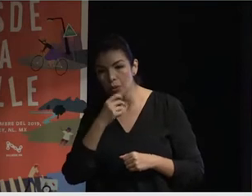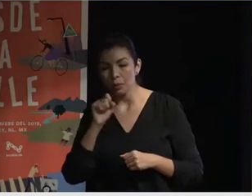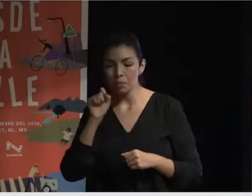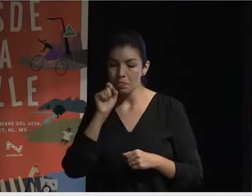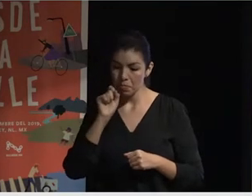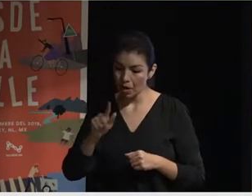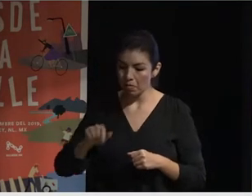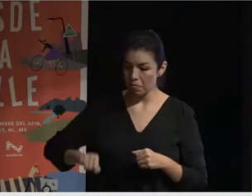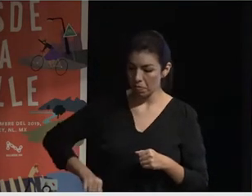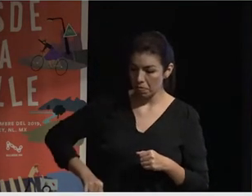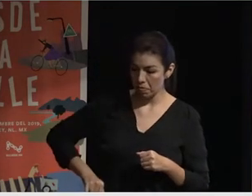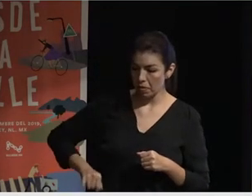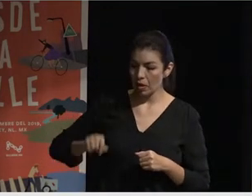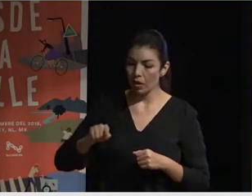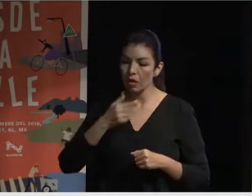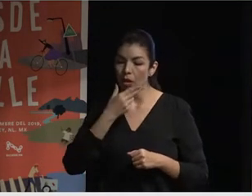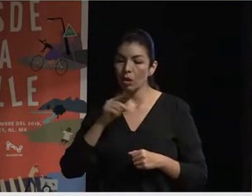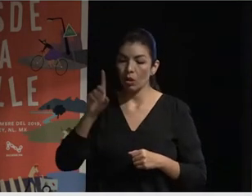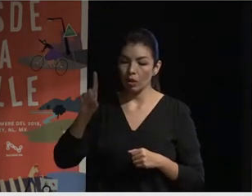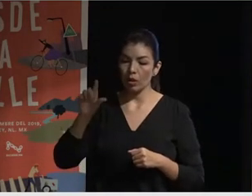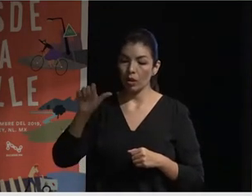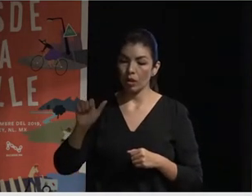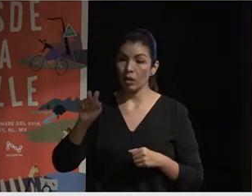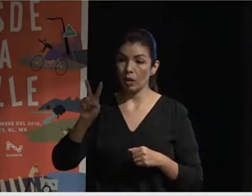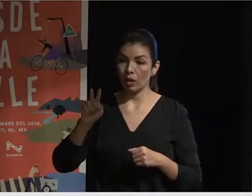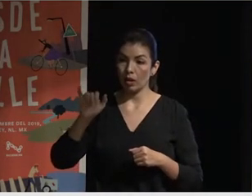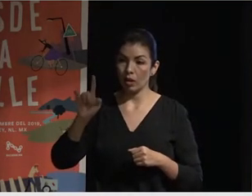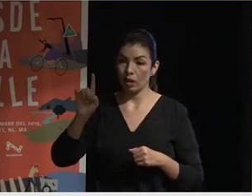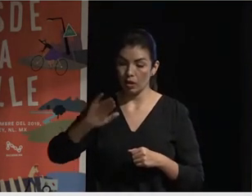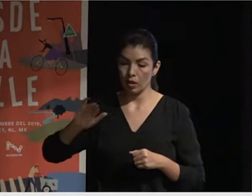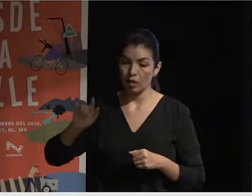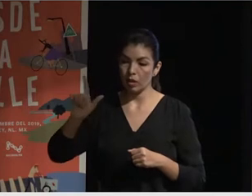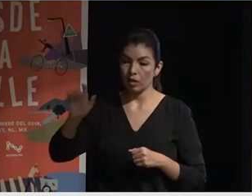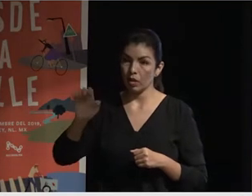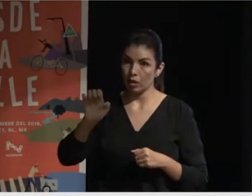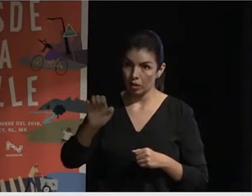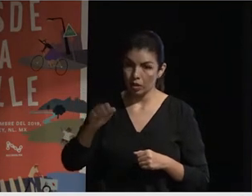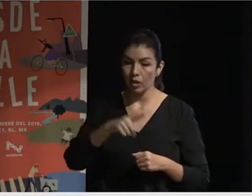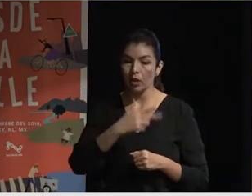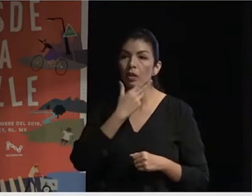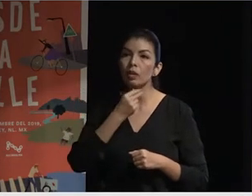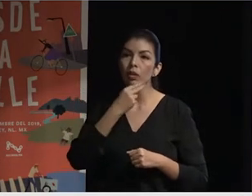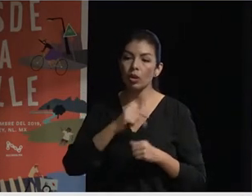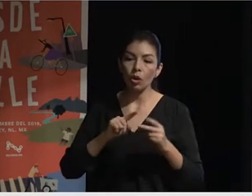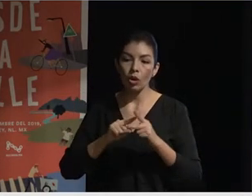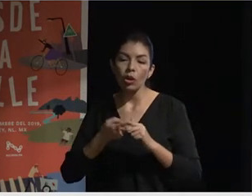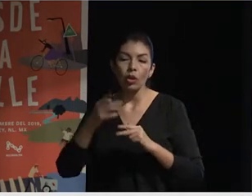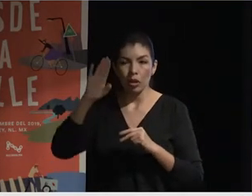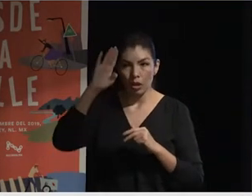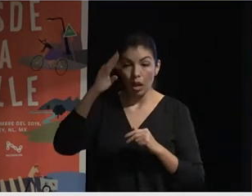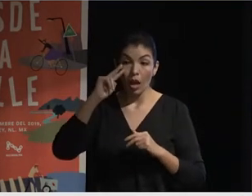él lo que estudia es cómo las clases medias le entran a hacer política en Canadá, y dice, aquí lo económico no es tan